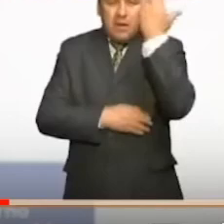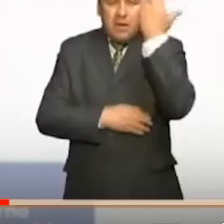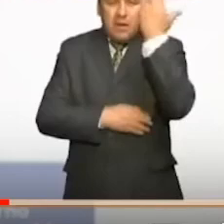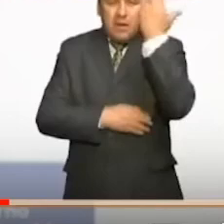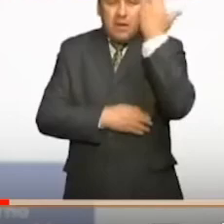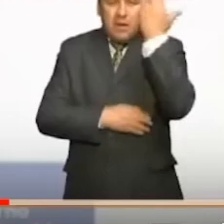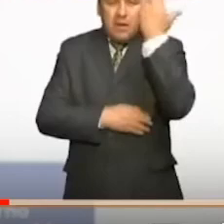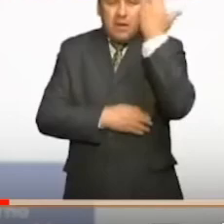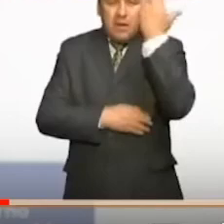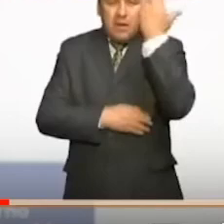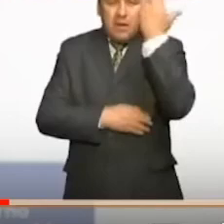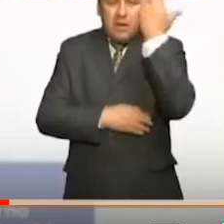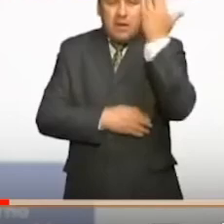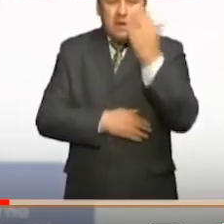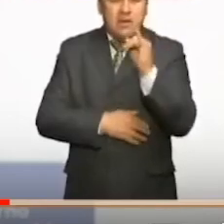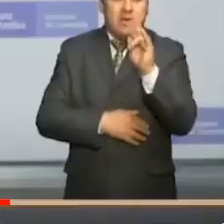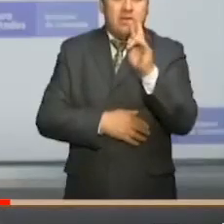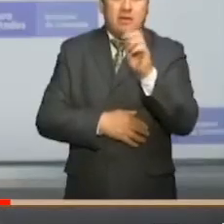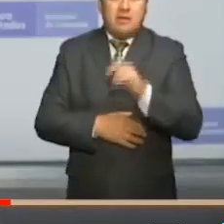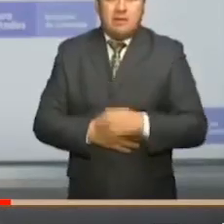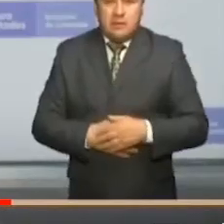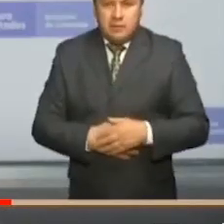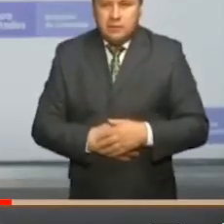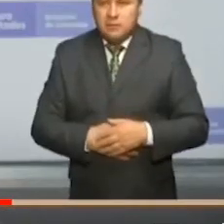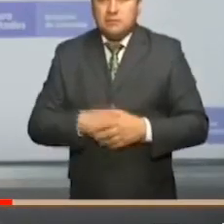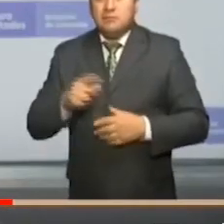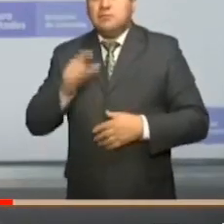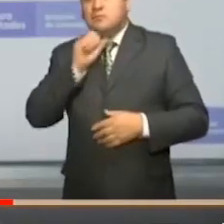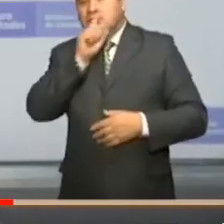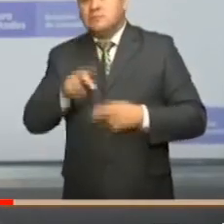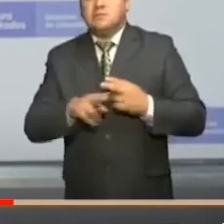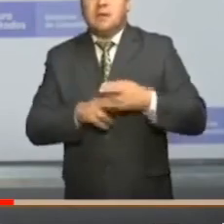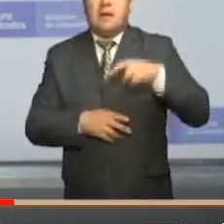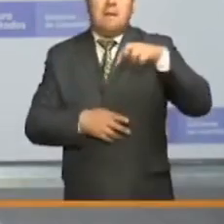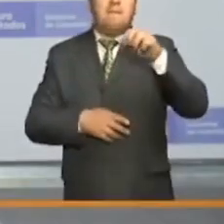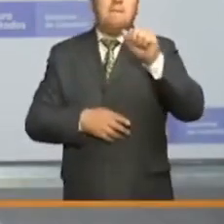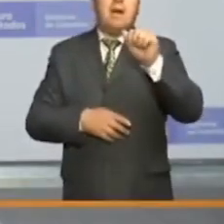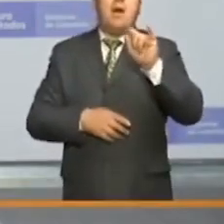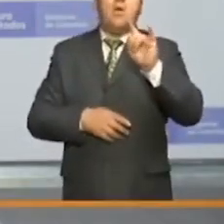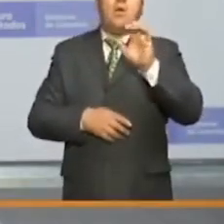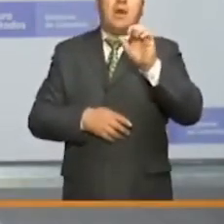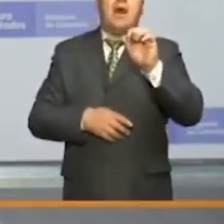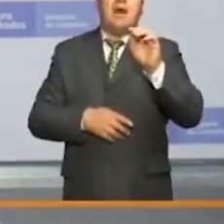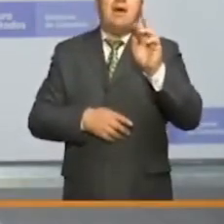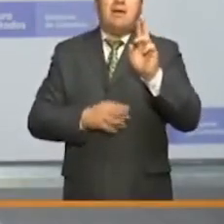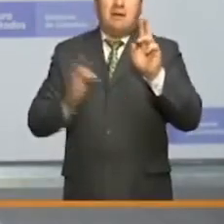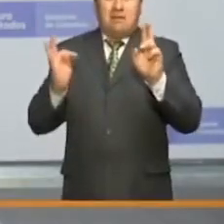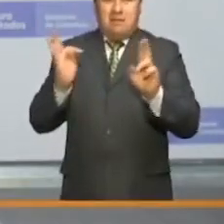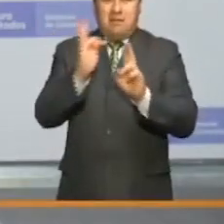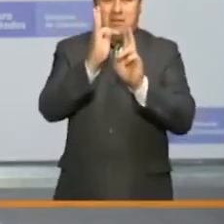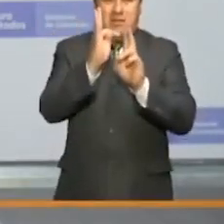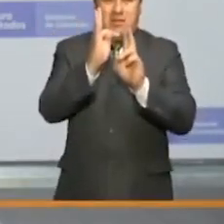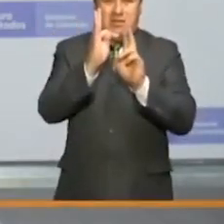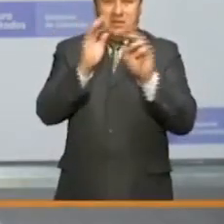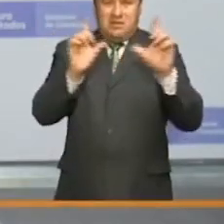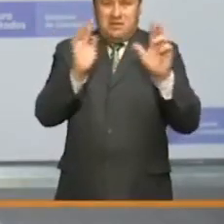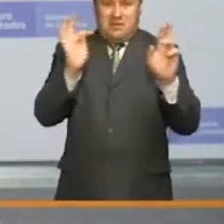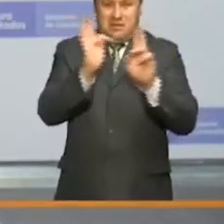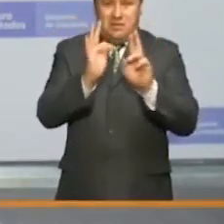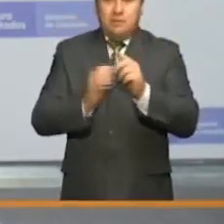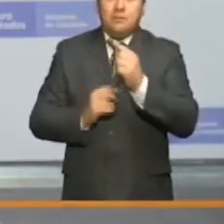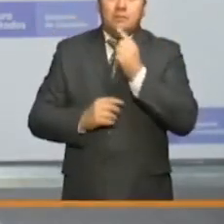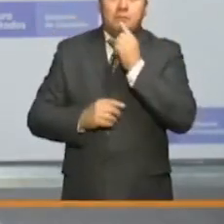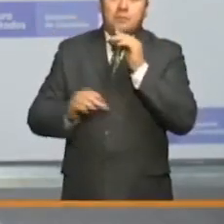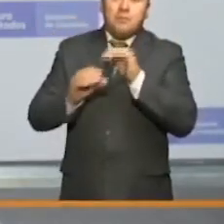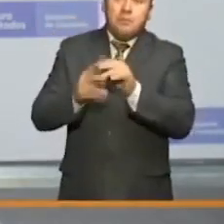lo que nos están queriendo meter aquí pregunta paula ardila de red más el gobierno pedir a bancos congelar el